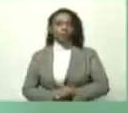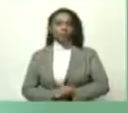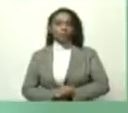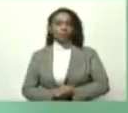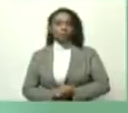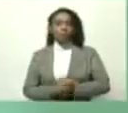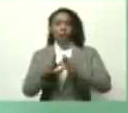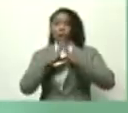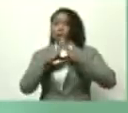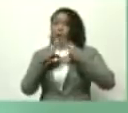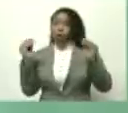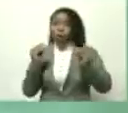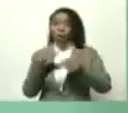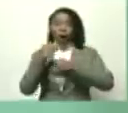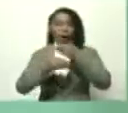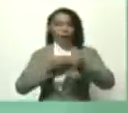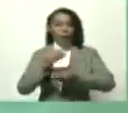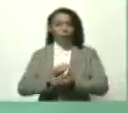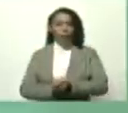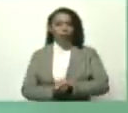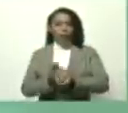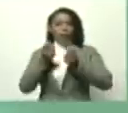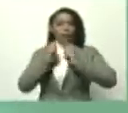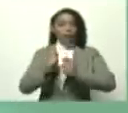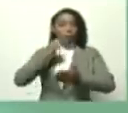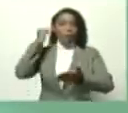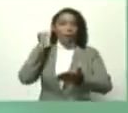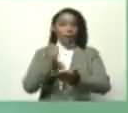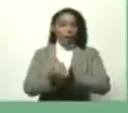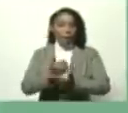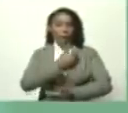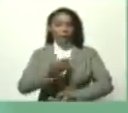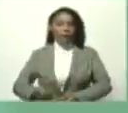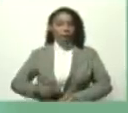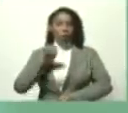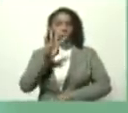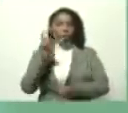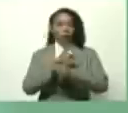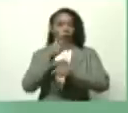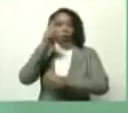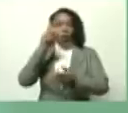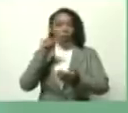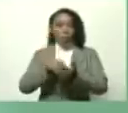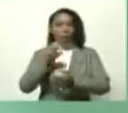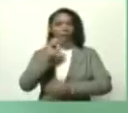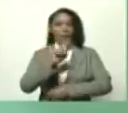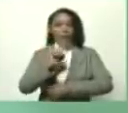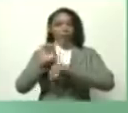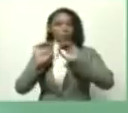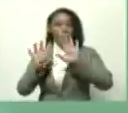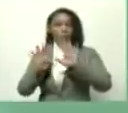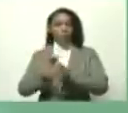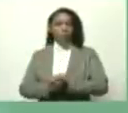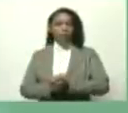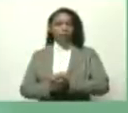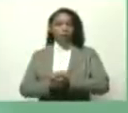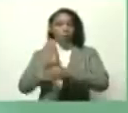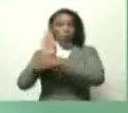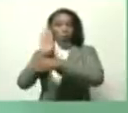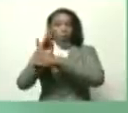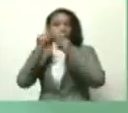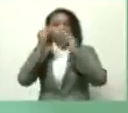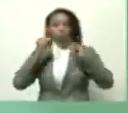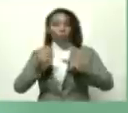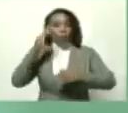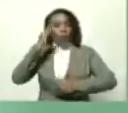ha hecho todo. Intentó matar al presidente el 4 de agosto del 2019. Amparó campamentos paramilitares,